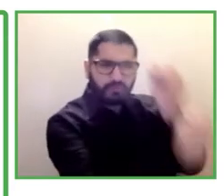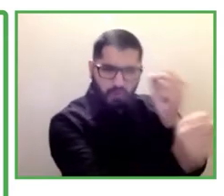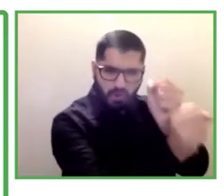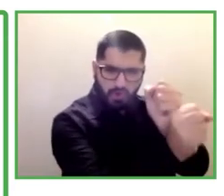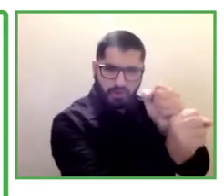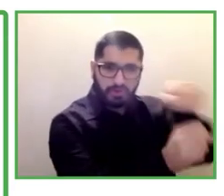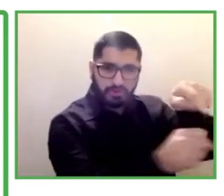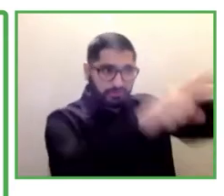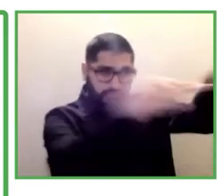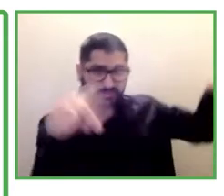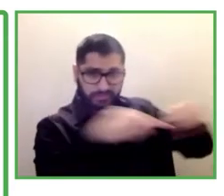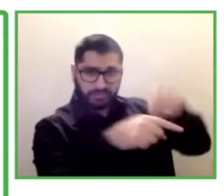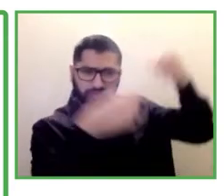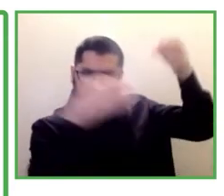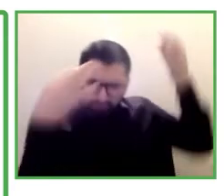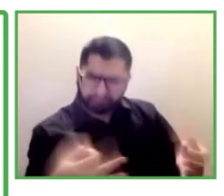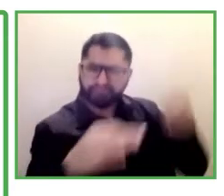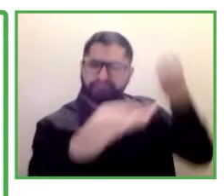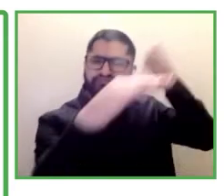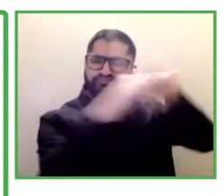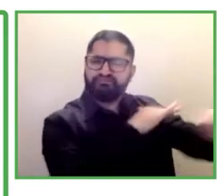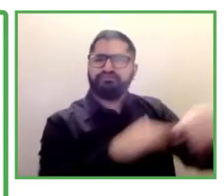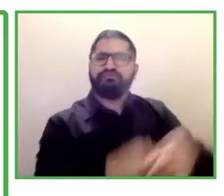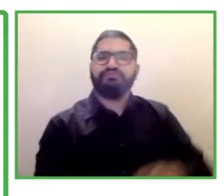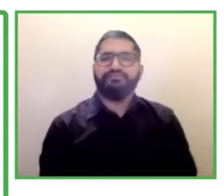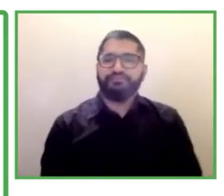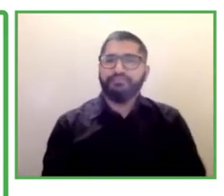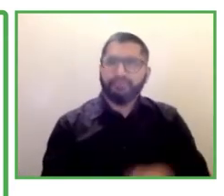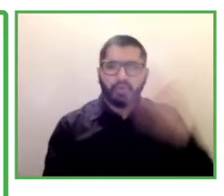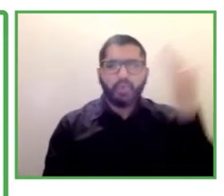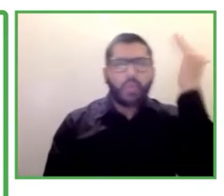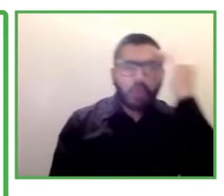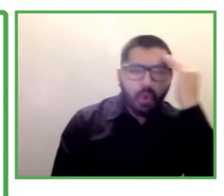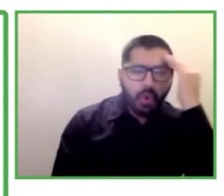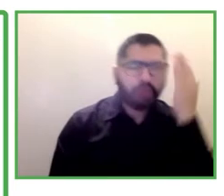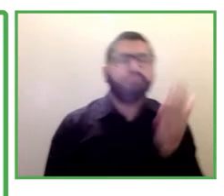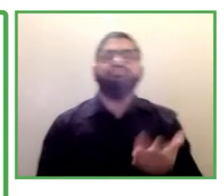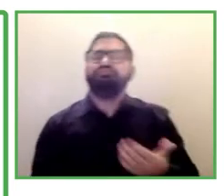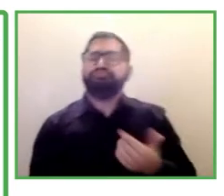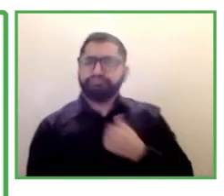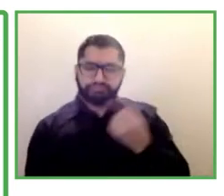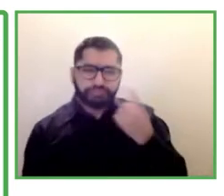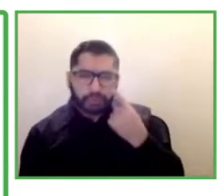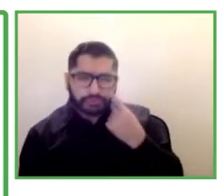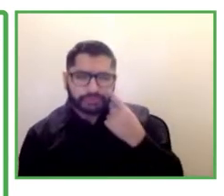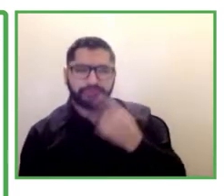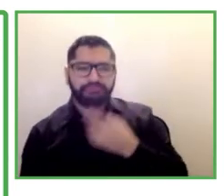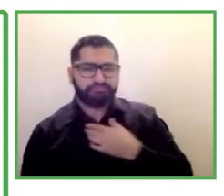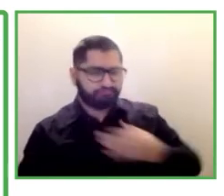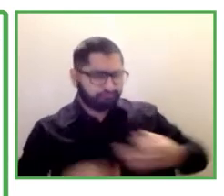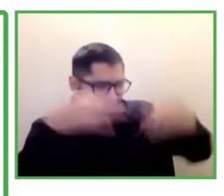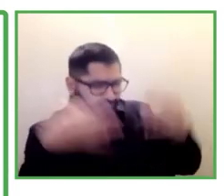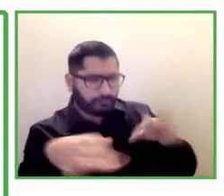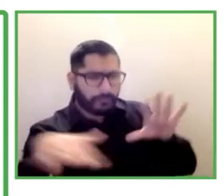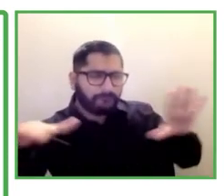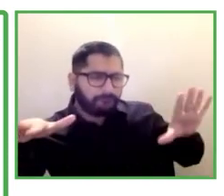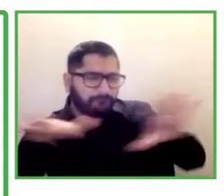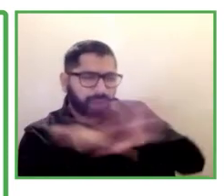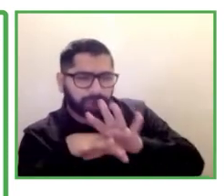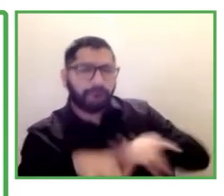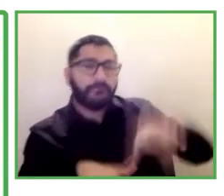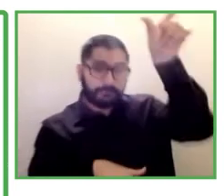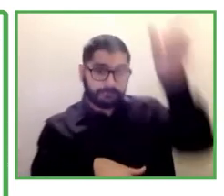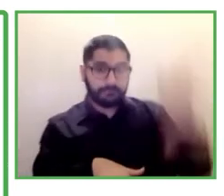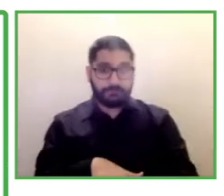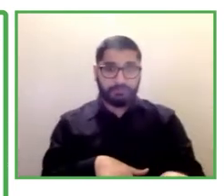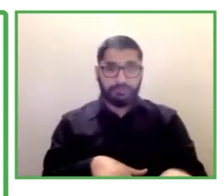saber, conocer la empleabilidad para los trabajos correctos. Lo que nosotros queremos hacer acá es evitar poner a una persona en